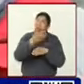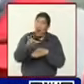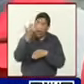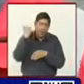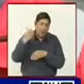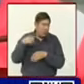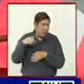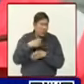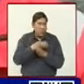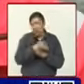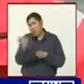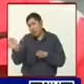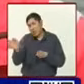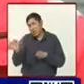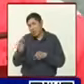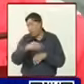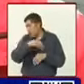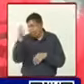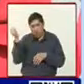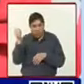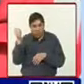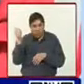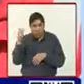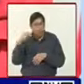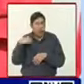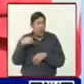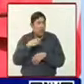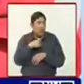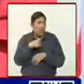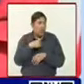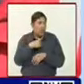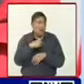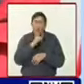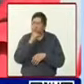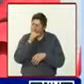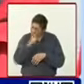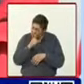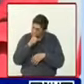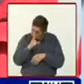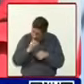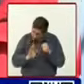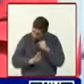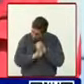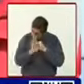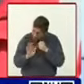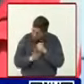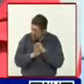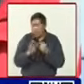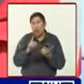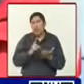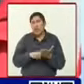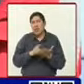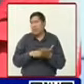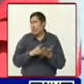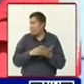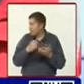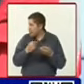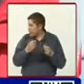existía hemos desviado al otro lado, ¿no? Estamos dando la seguridad correspondiente a